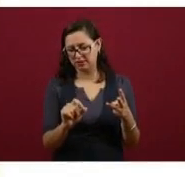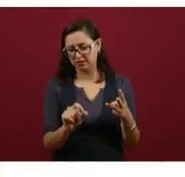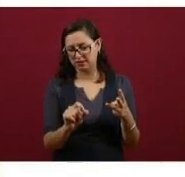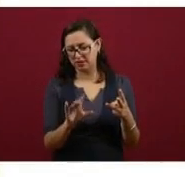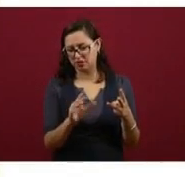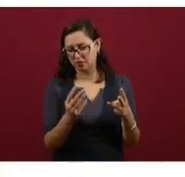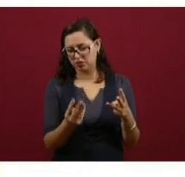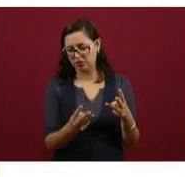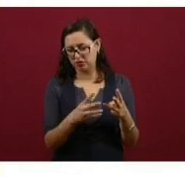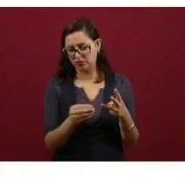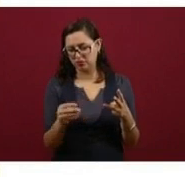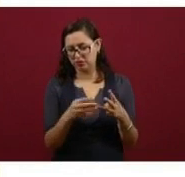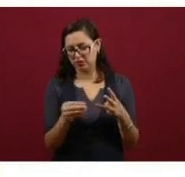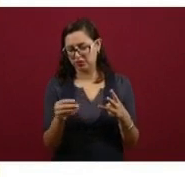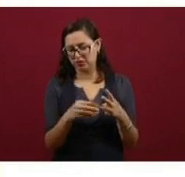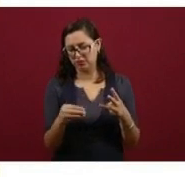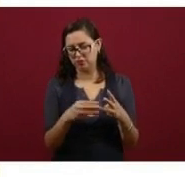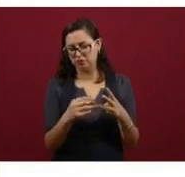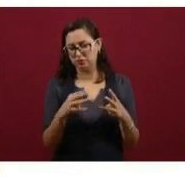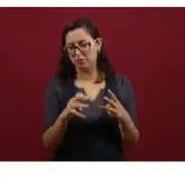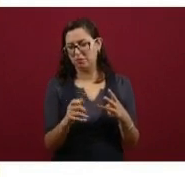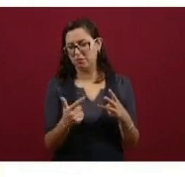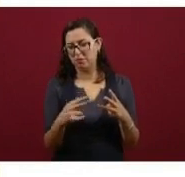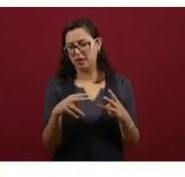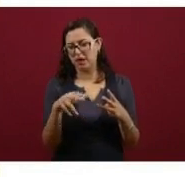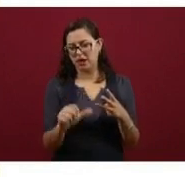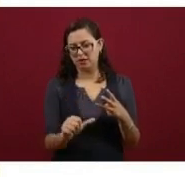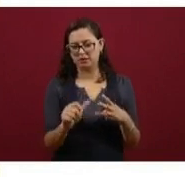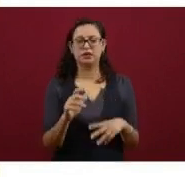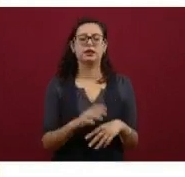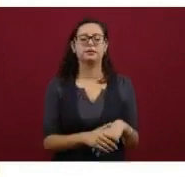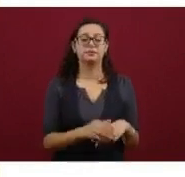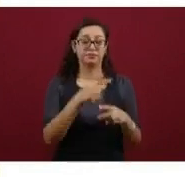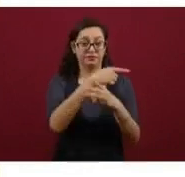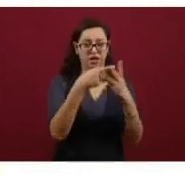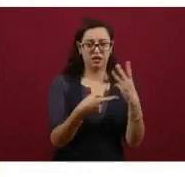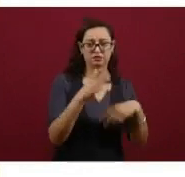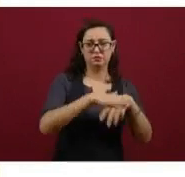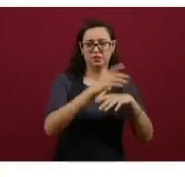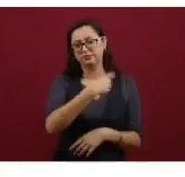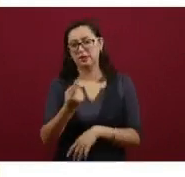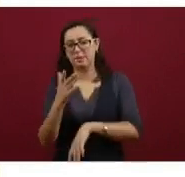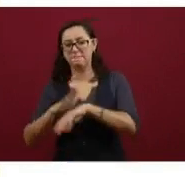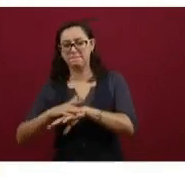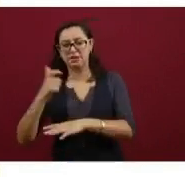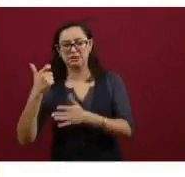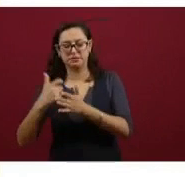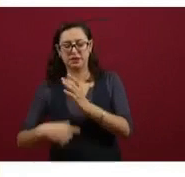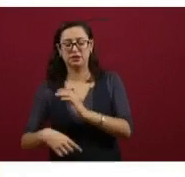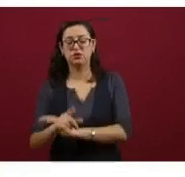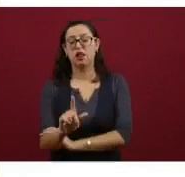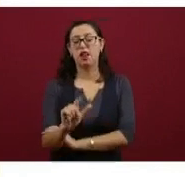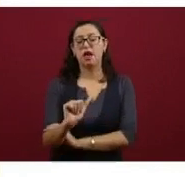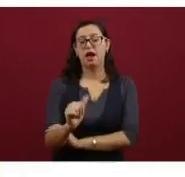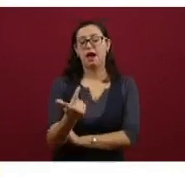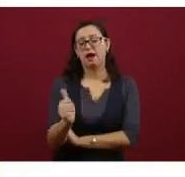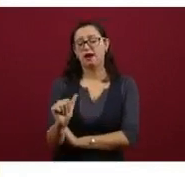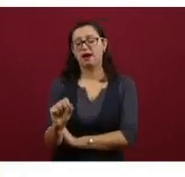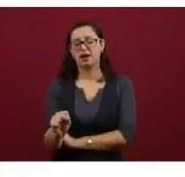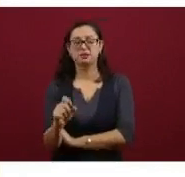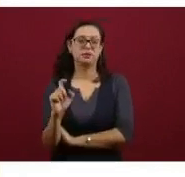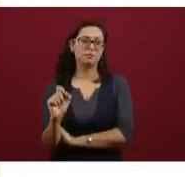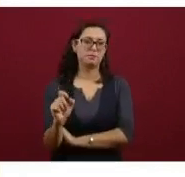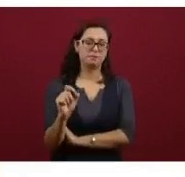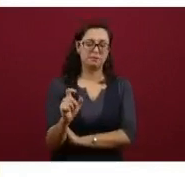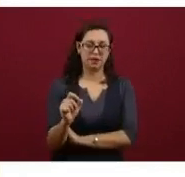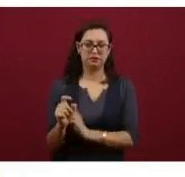con 4 centavos para la gasolina regular, mientras que los más económicos es la gas, con 20 pesos 74